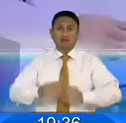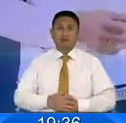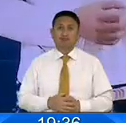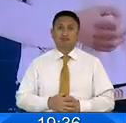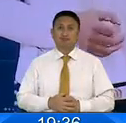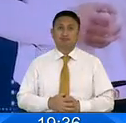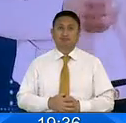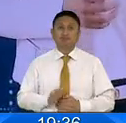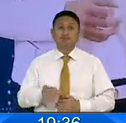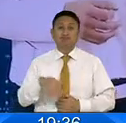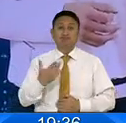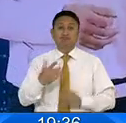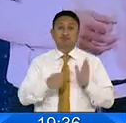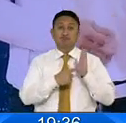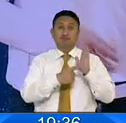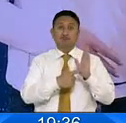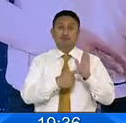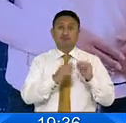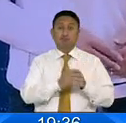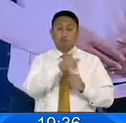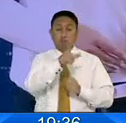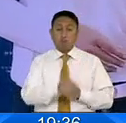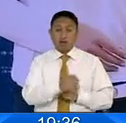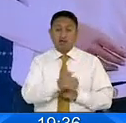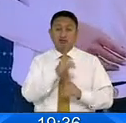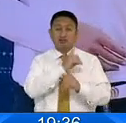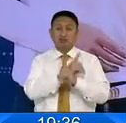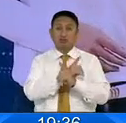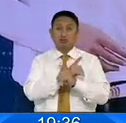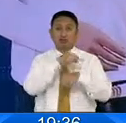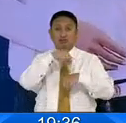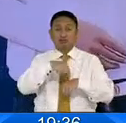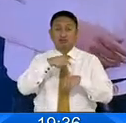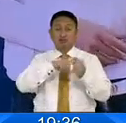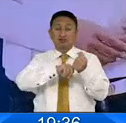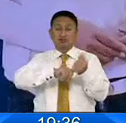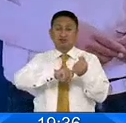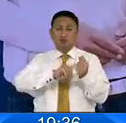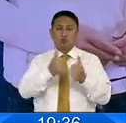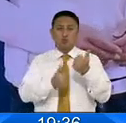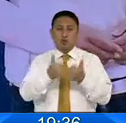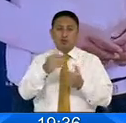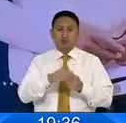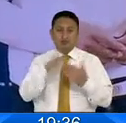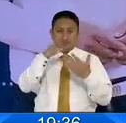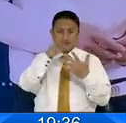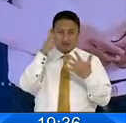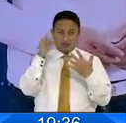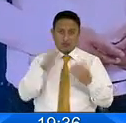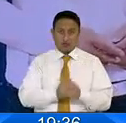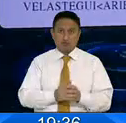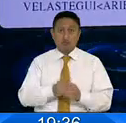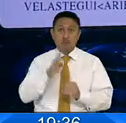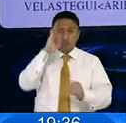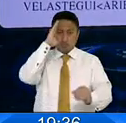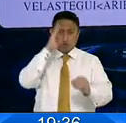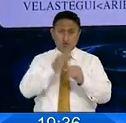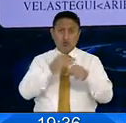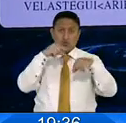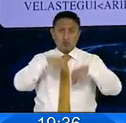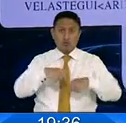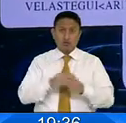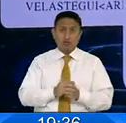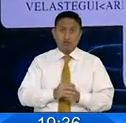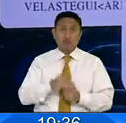Los campos son condición de donante, porcentaje de discapacidad y tipo de sangre. Además, el propósito del documento es que se pueda utilizar